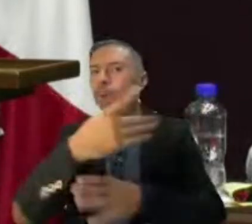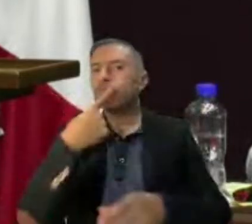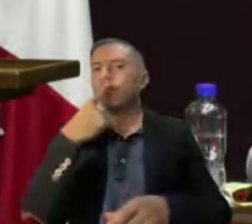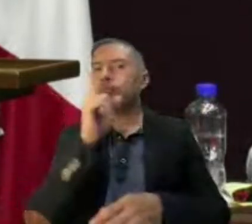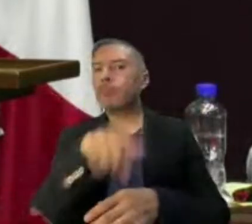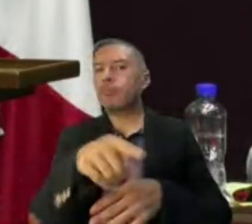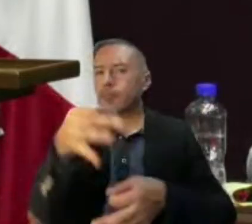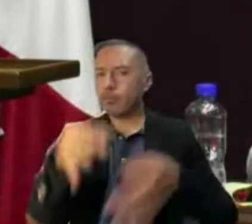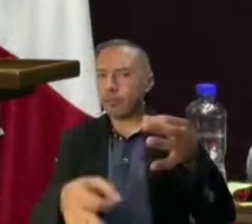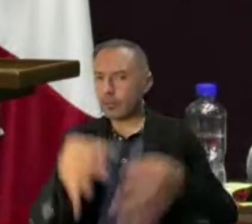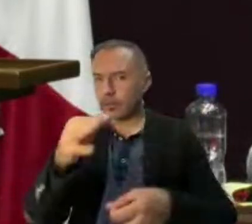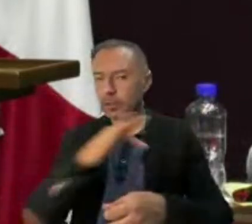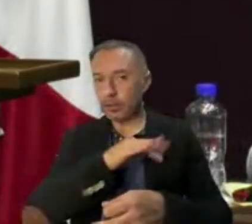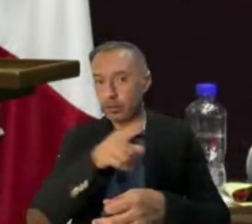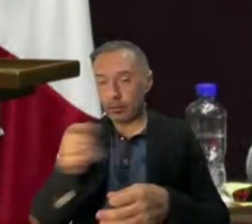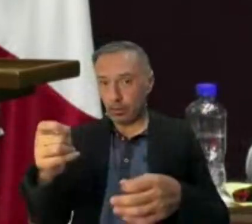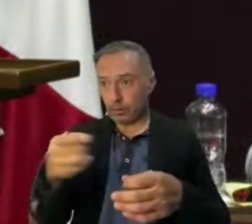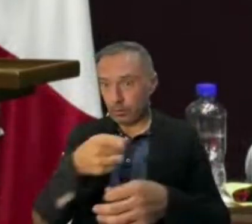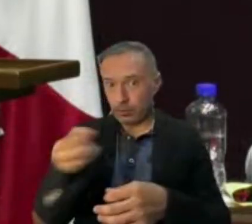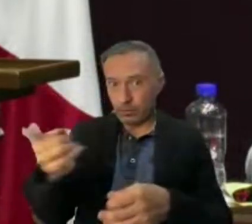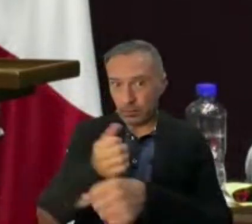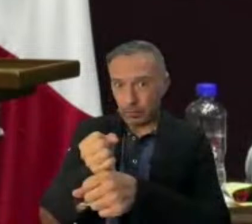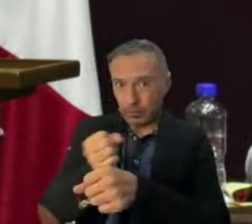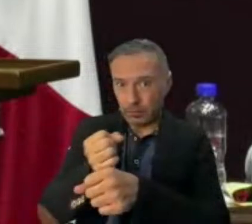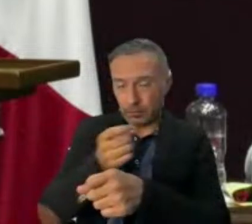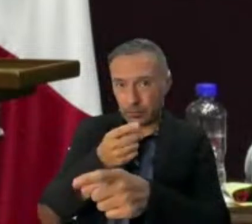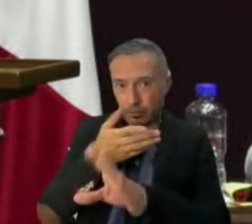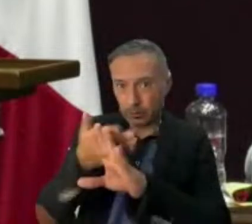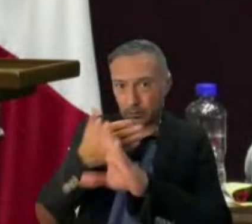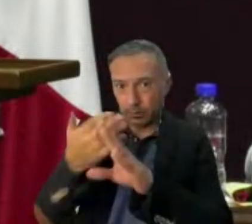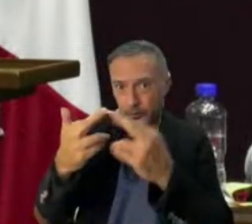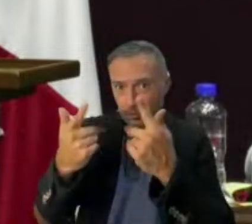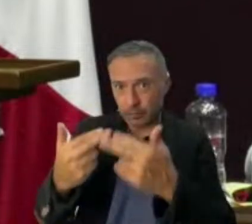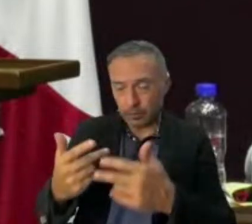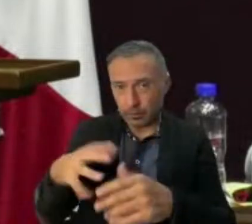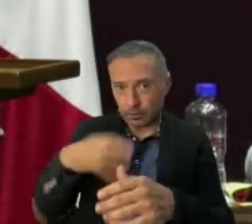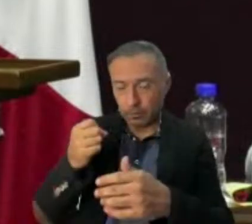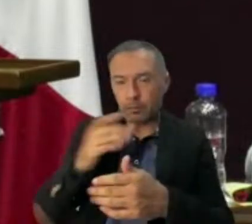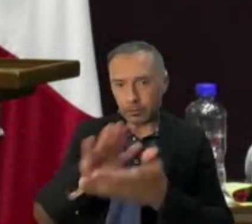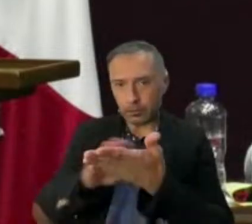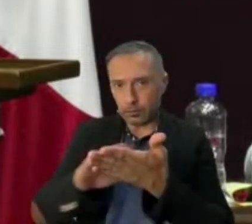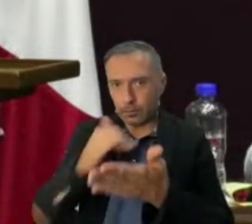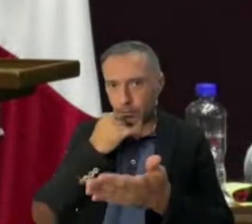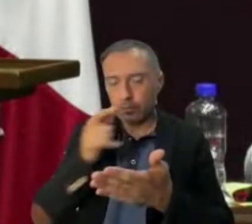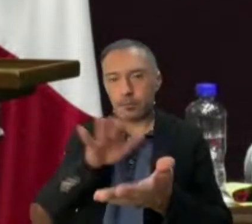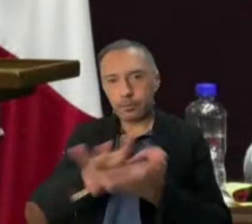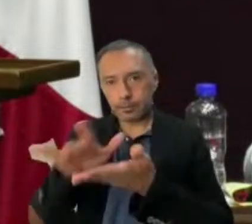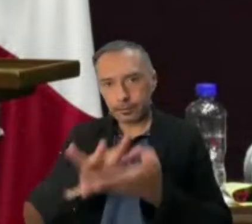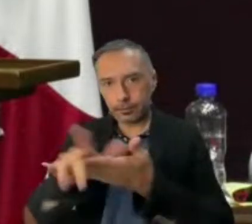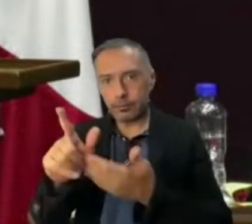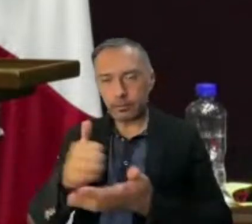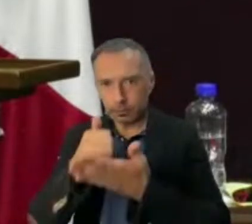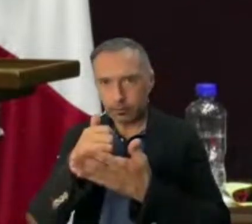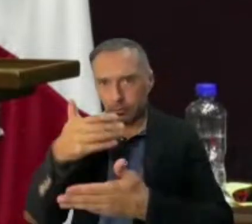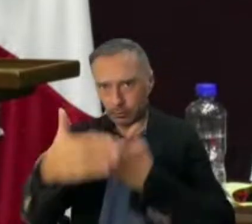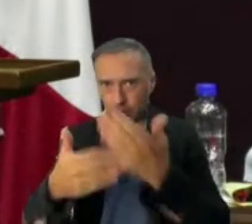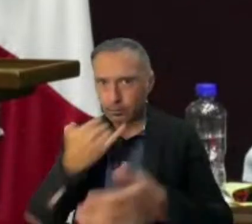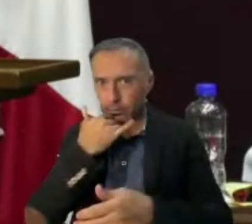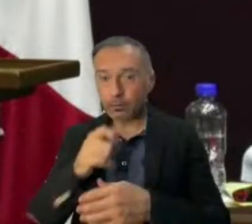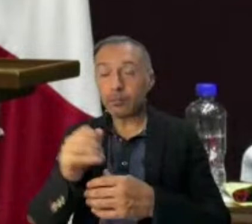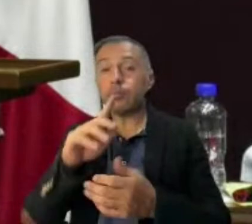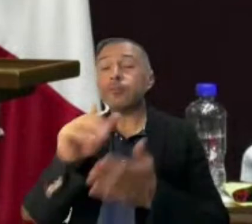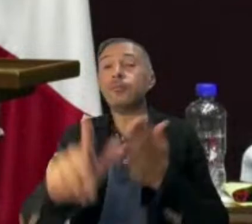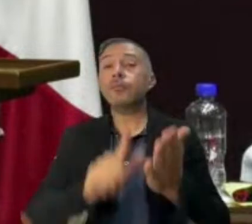para las víctimas. Este programa incluye medidas de apoyo, asistencia, protección y reparación del daño. La Ley